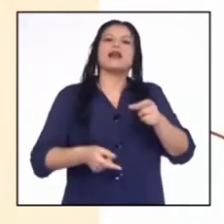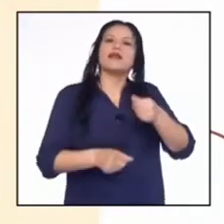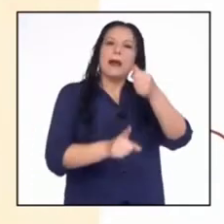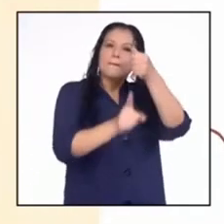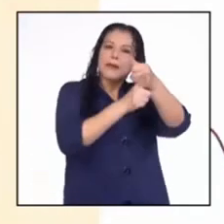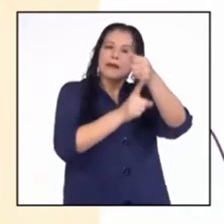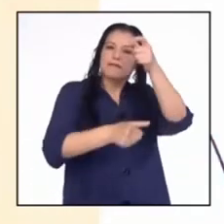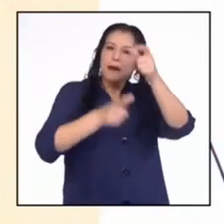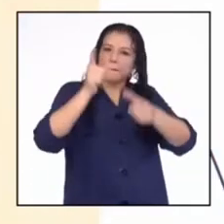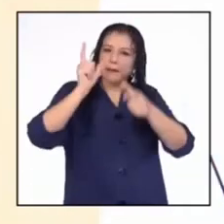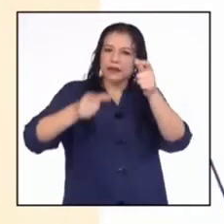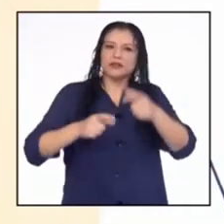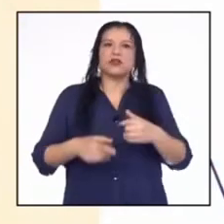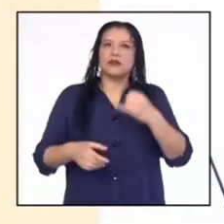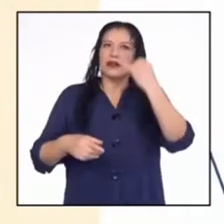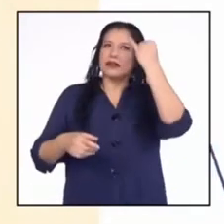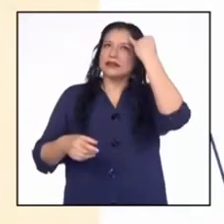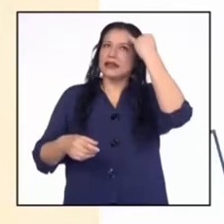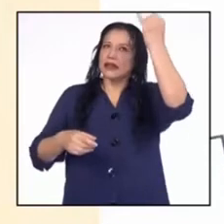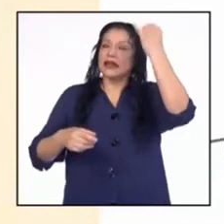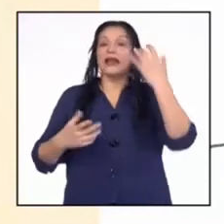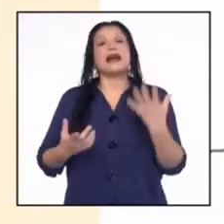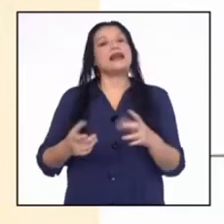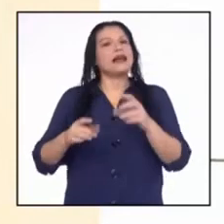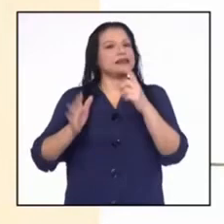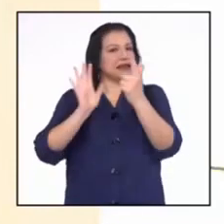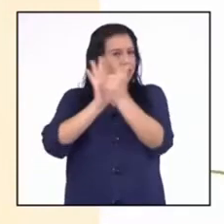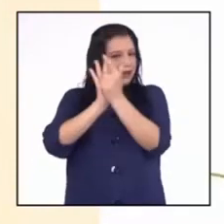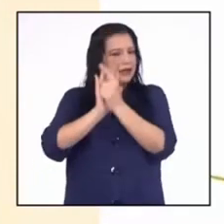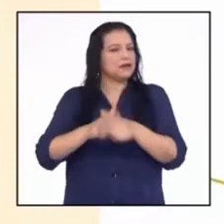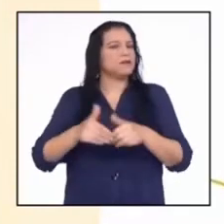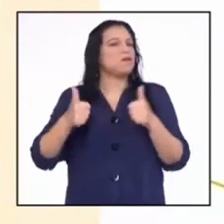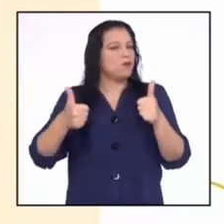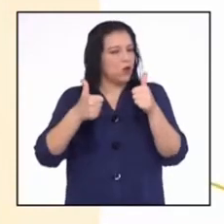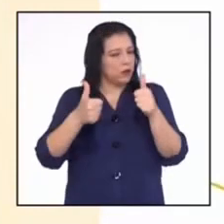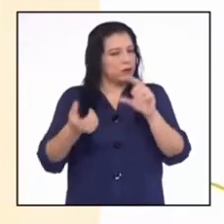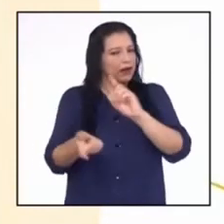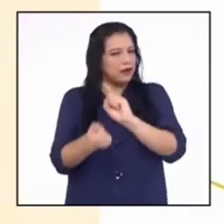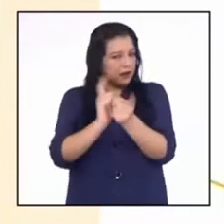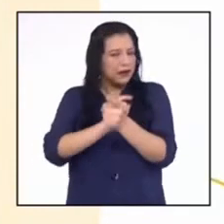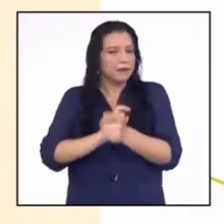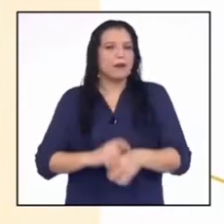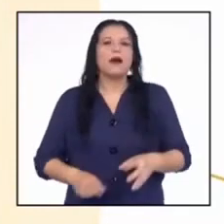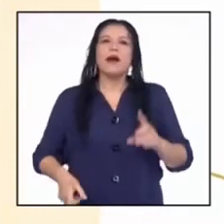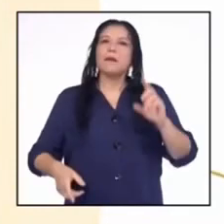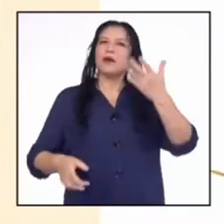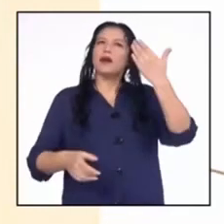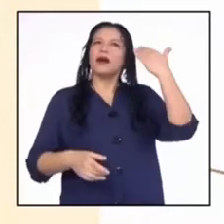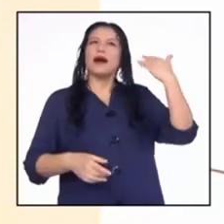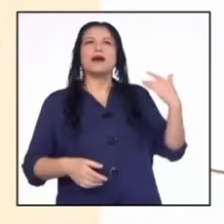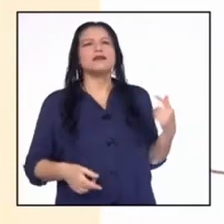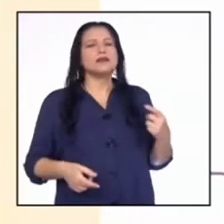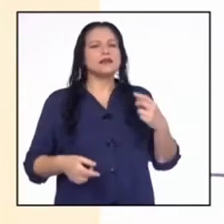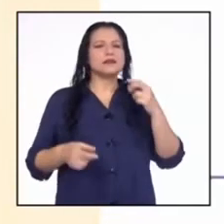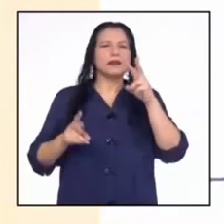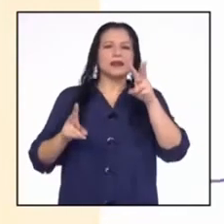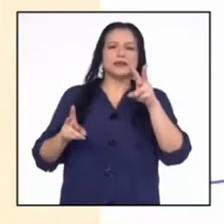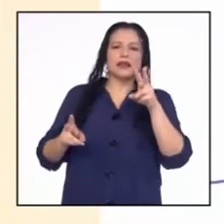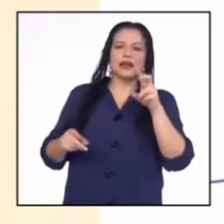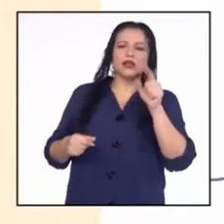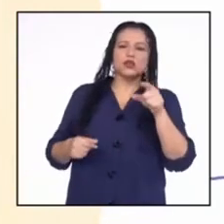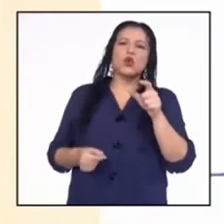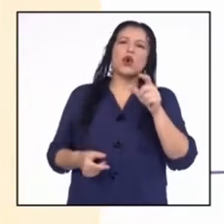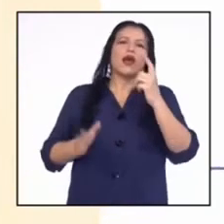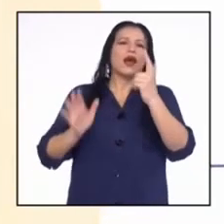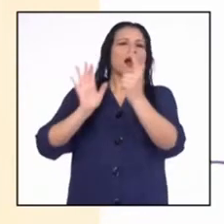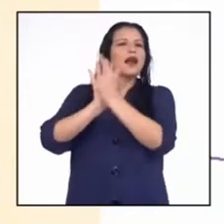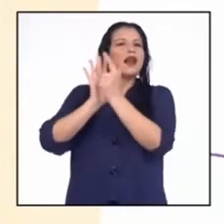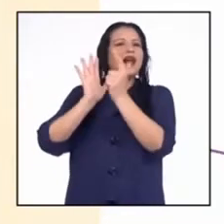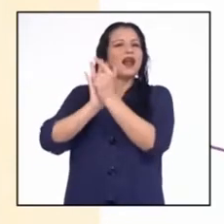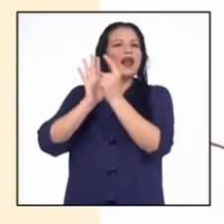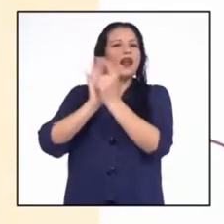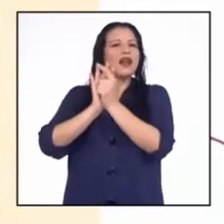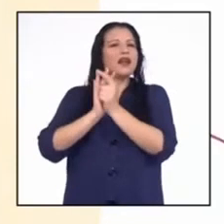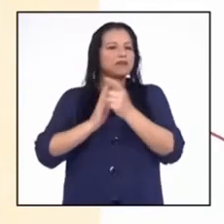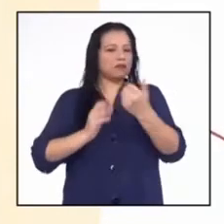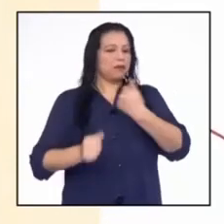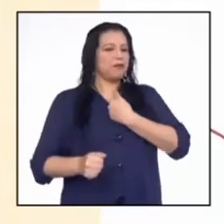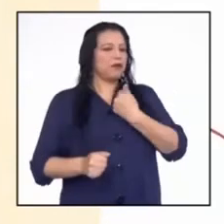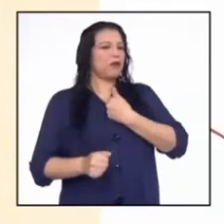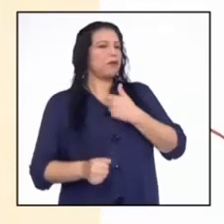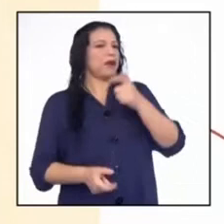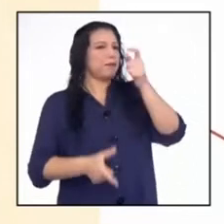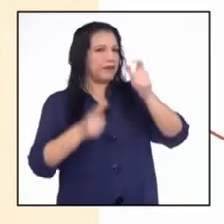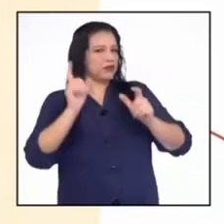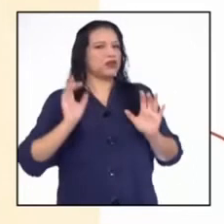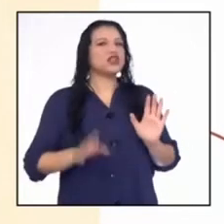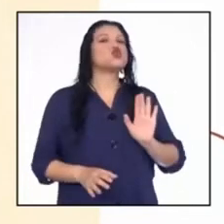mismas personas que hacen las leyes. Está bien, porque en el primer caso parecía que decías que las leyes eran para ellos al